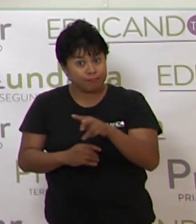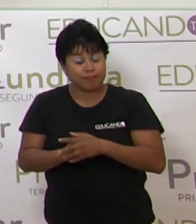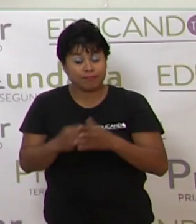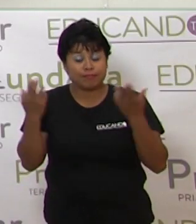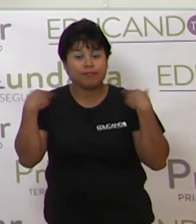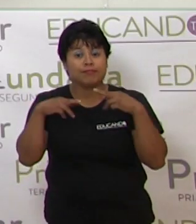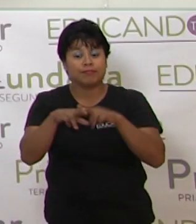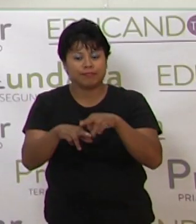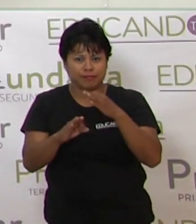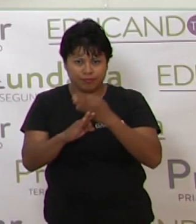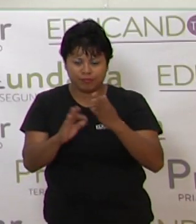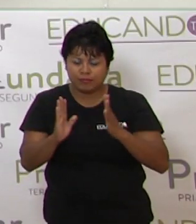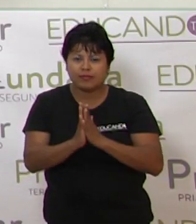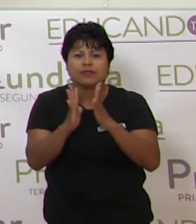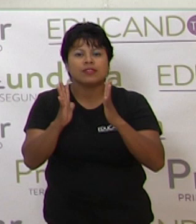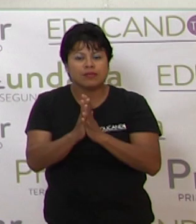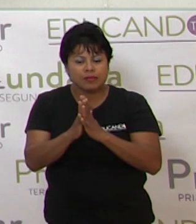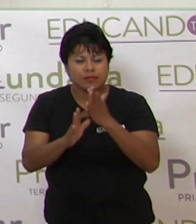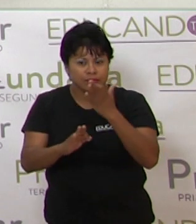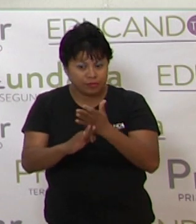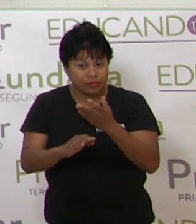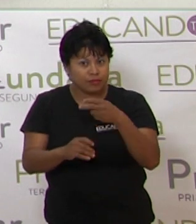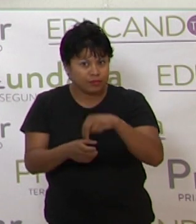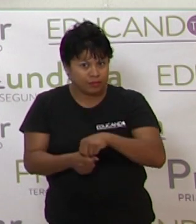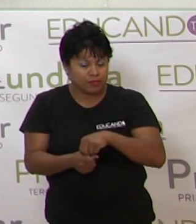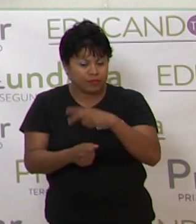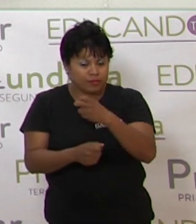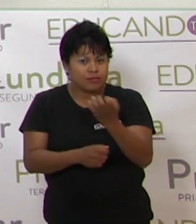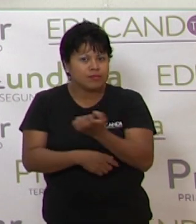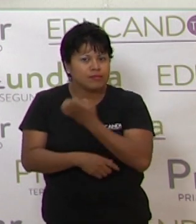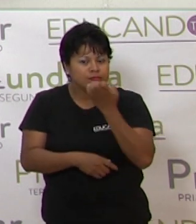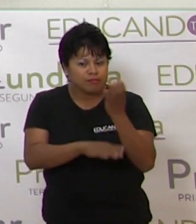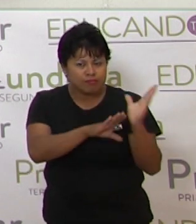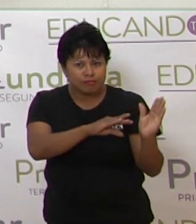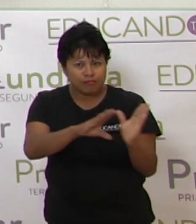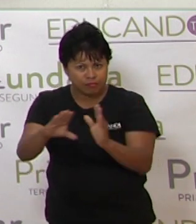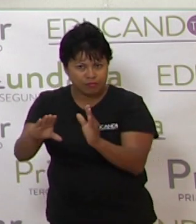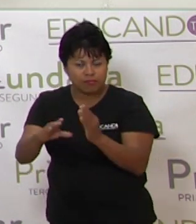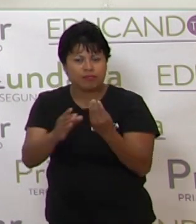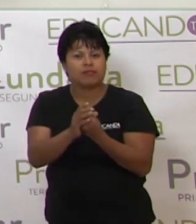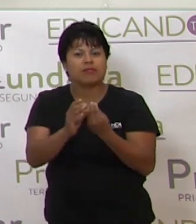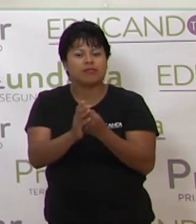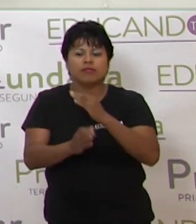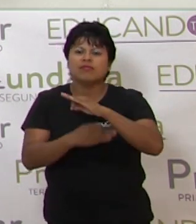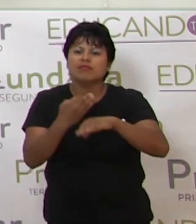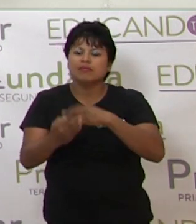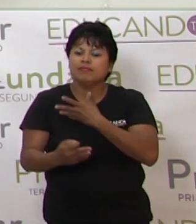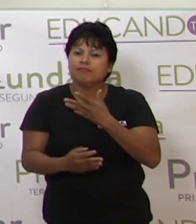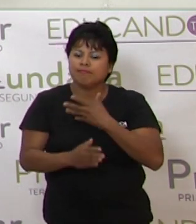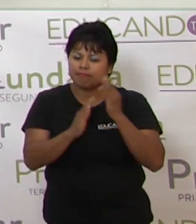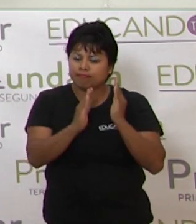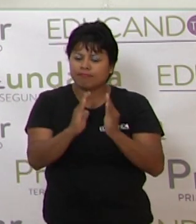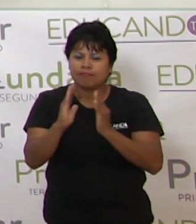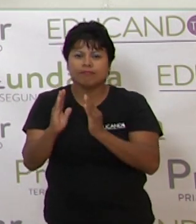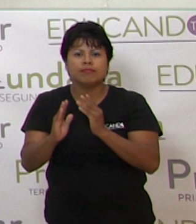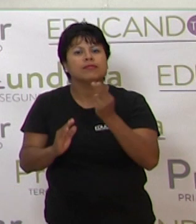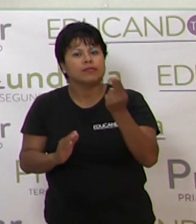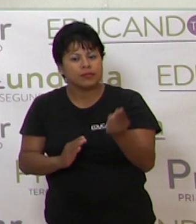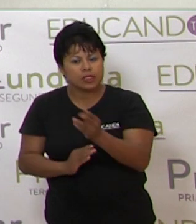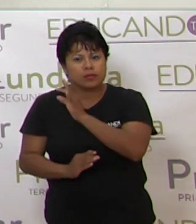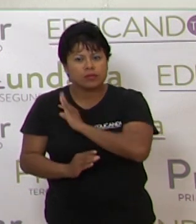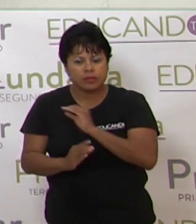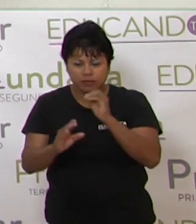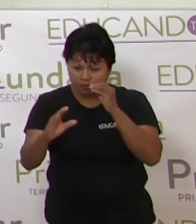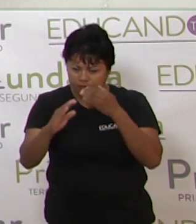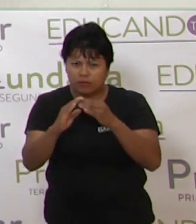los profesores que participamos en esta alternativa pedagógica, todos tenemos un blog en el que ustedes pueden